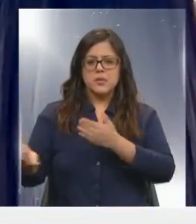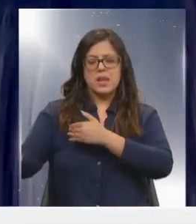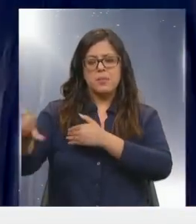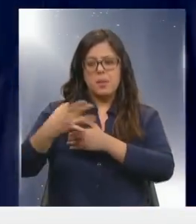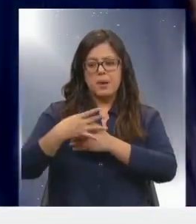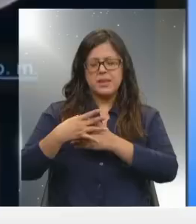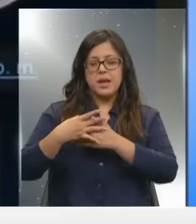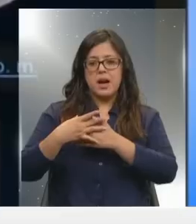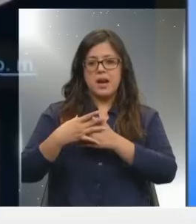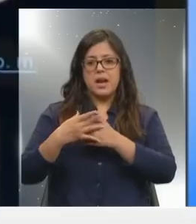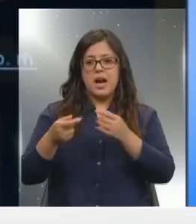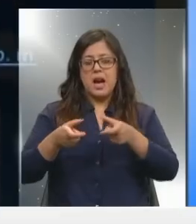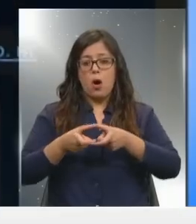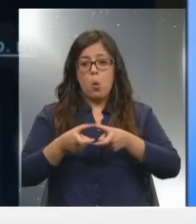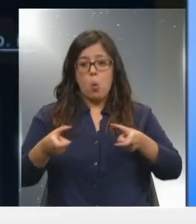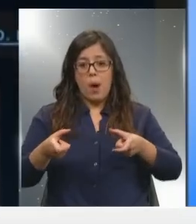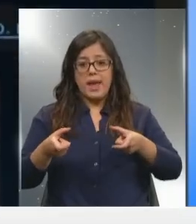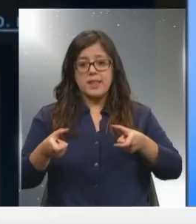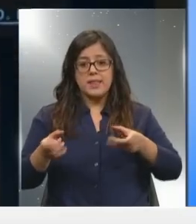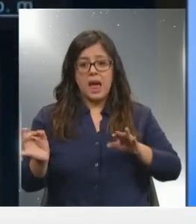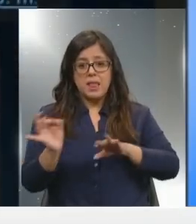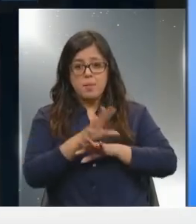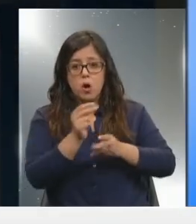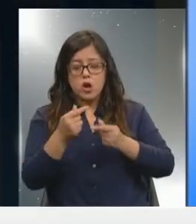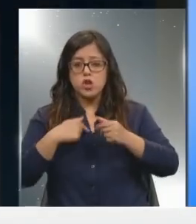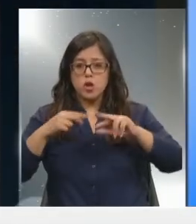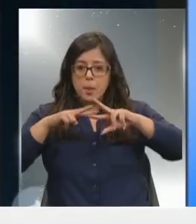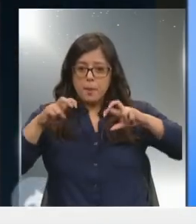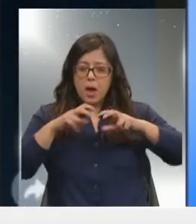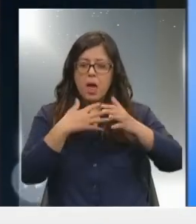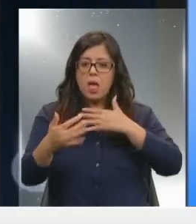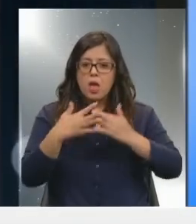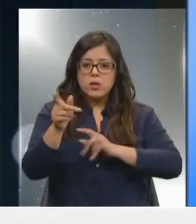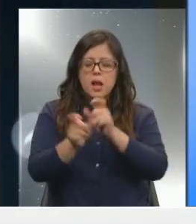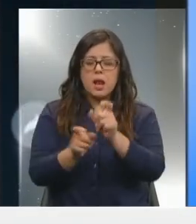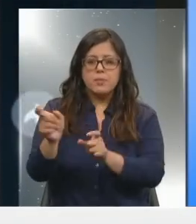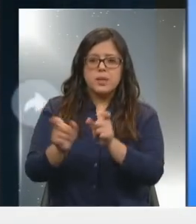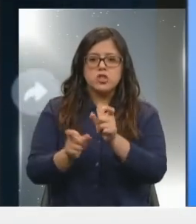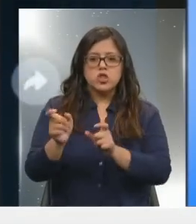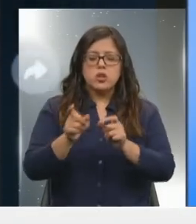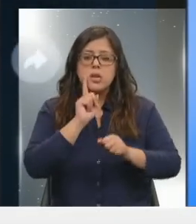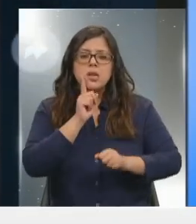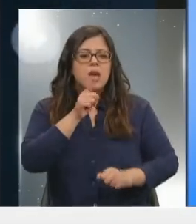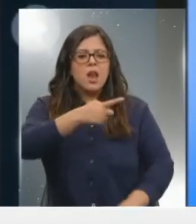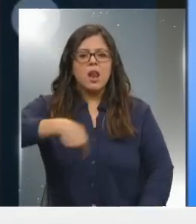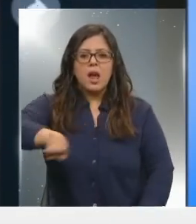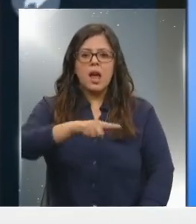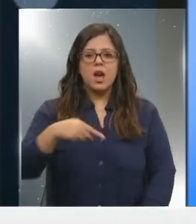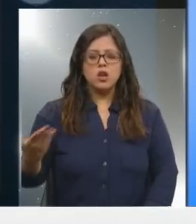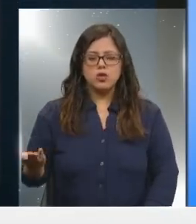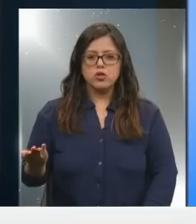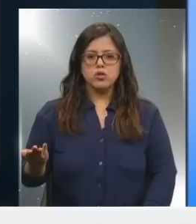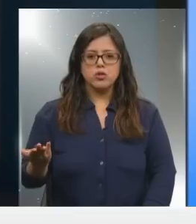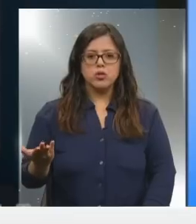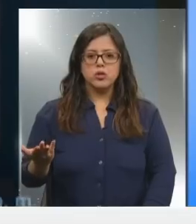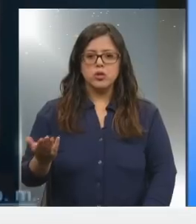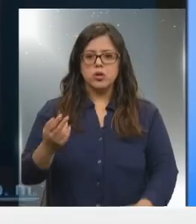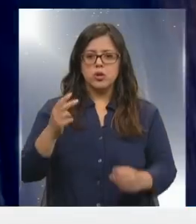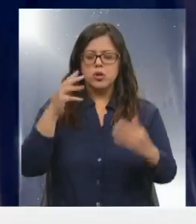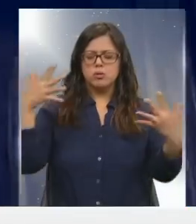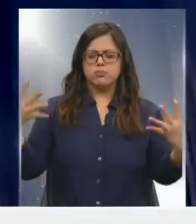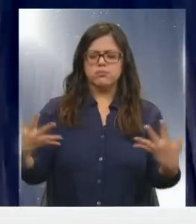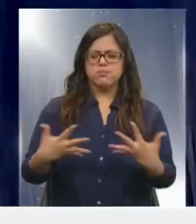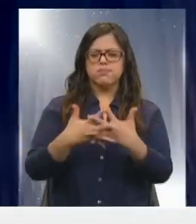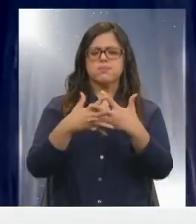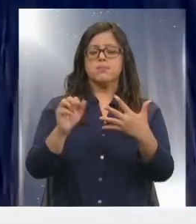cuentas RUT, con los RUT, y yo empezar a investigar de dónde eran las personas y quiénes eran. Y dio la coincidencia